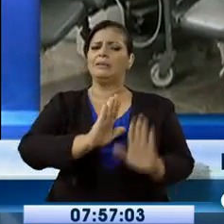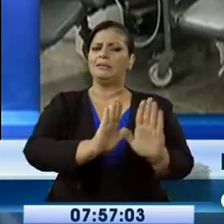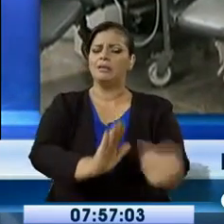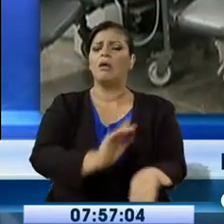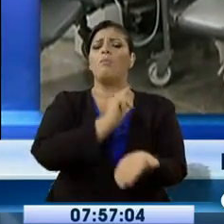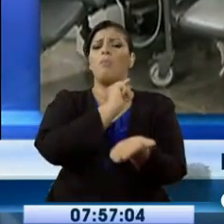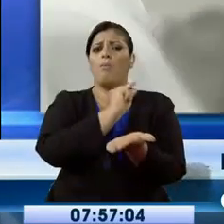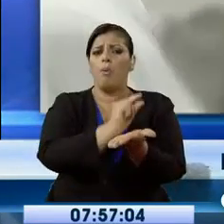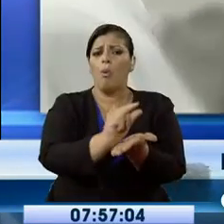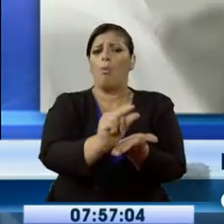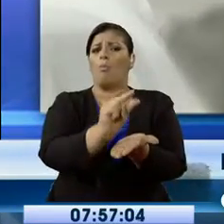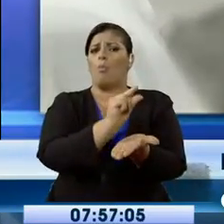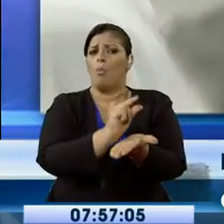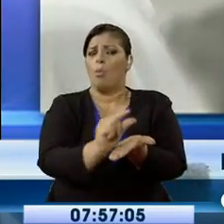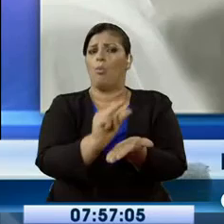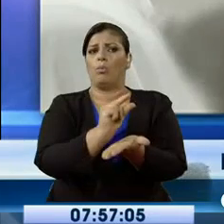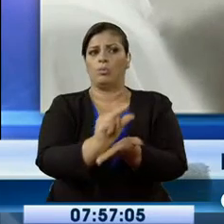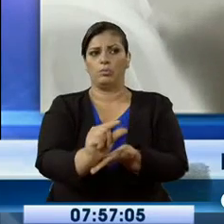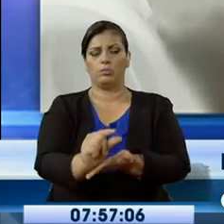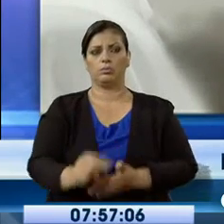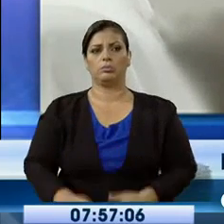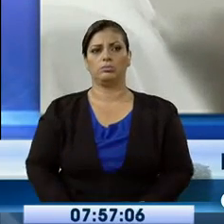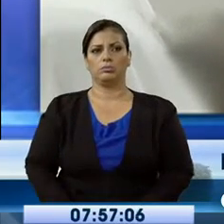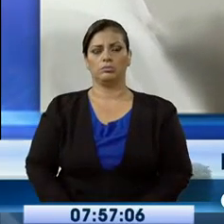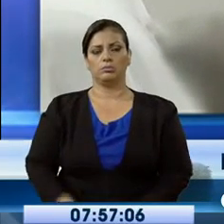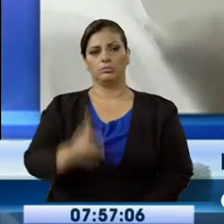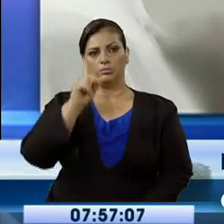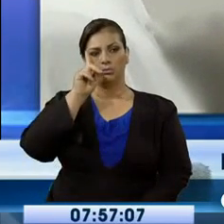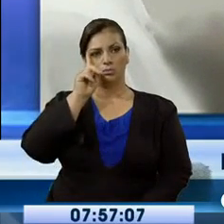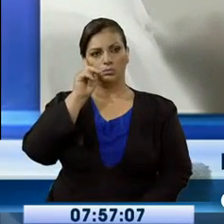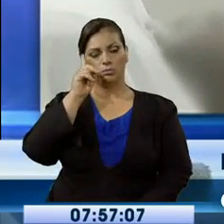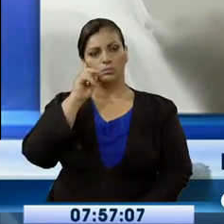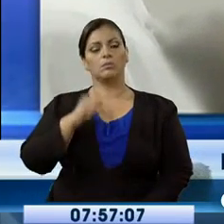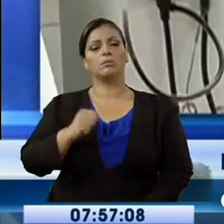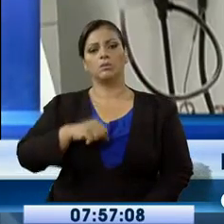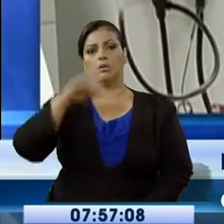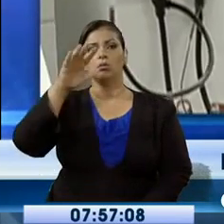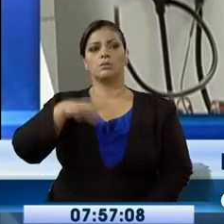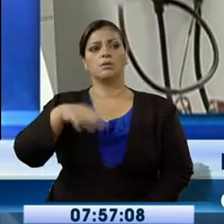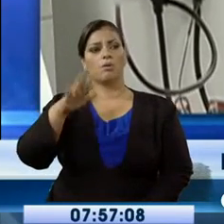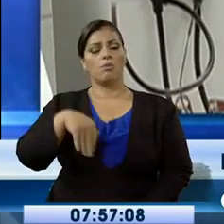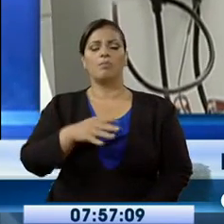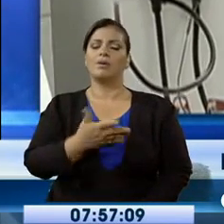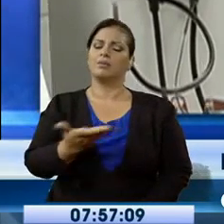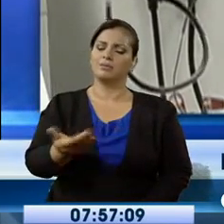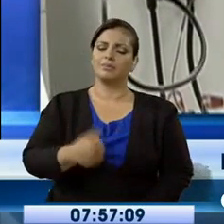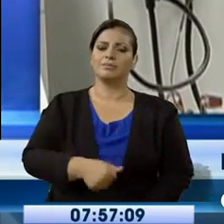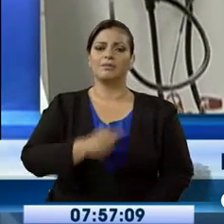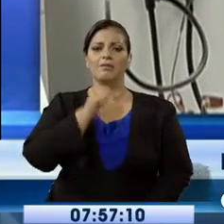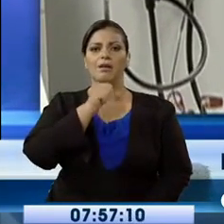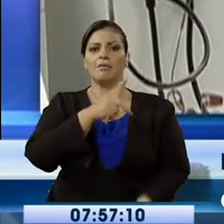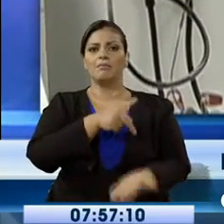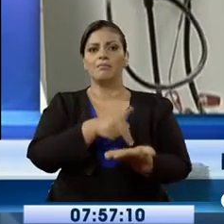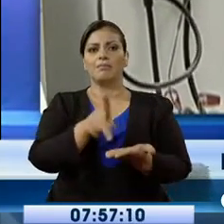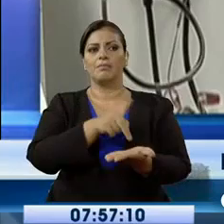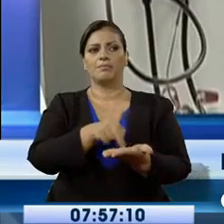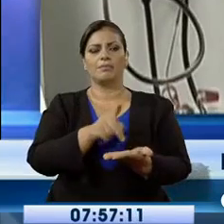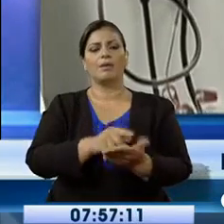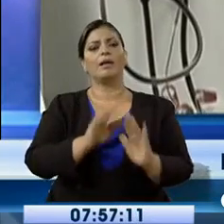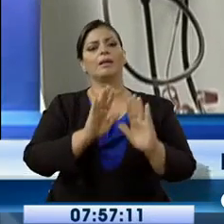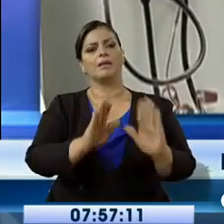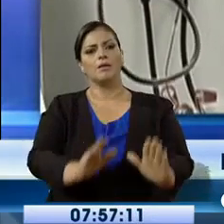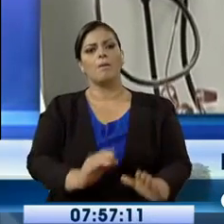dializadoras. No llegan a 5 meses. Estos son procesos de auditoría, lo cual hace que se vayan dando